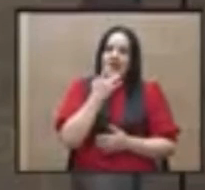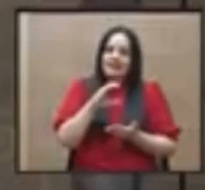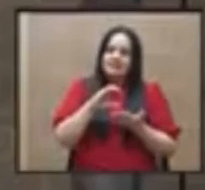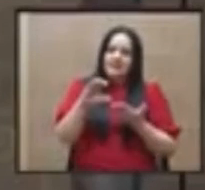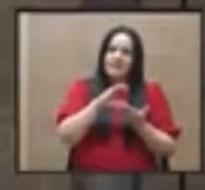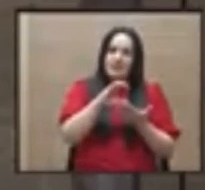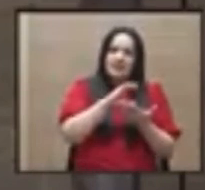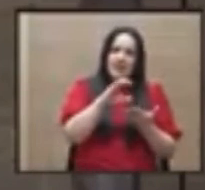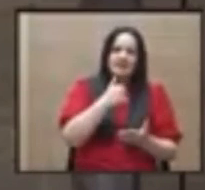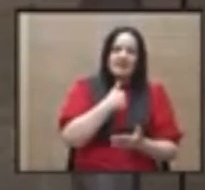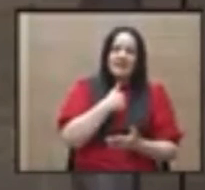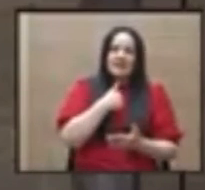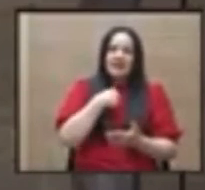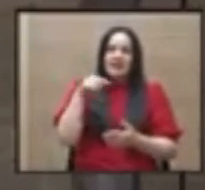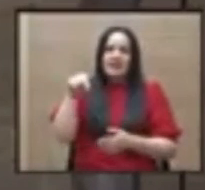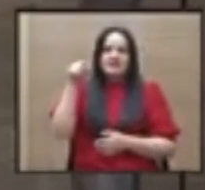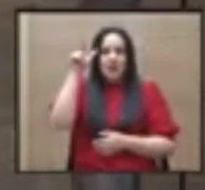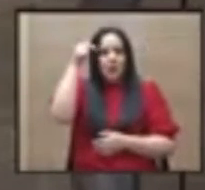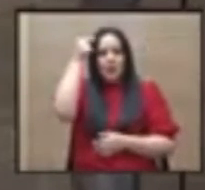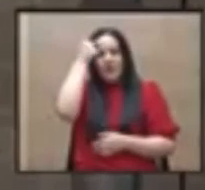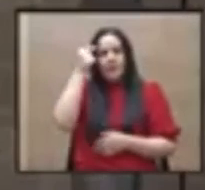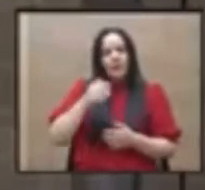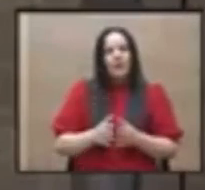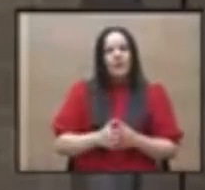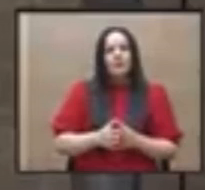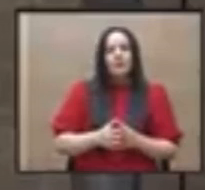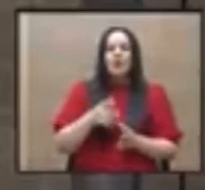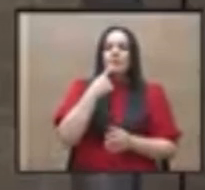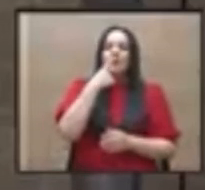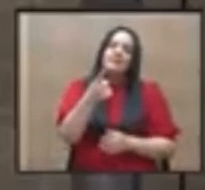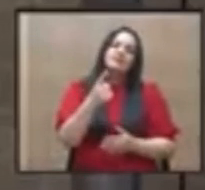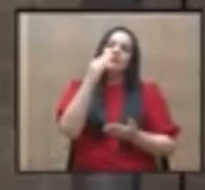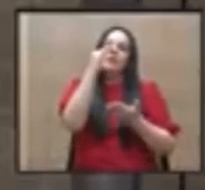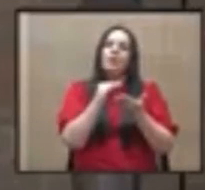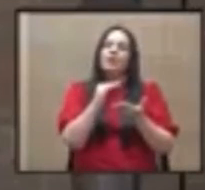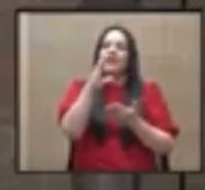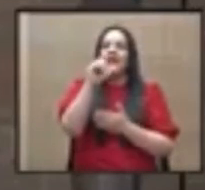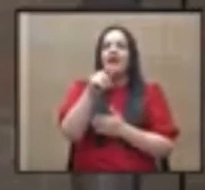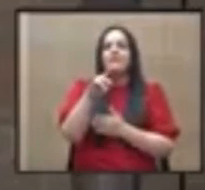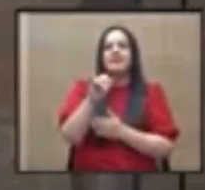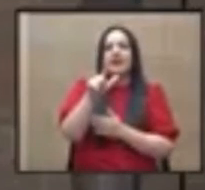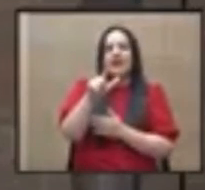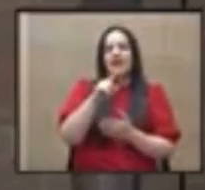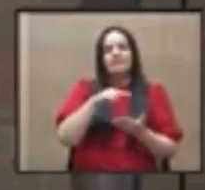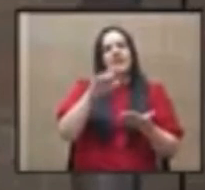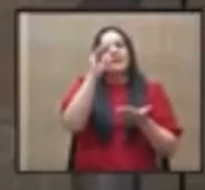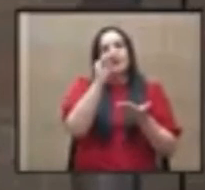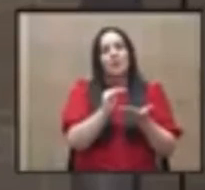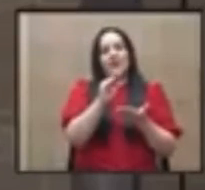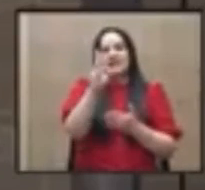que tiene este gobierno. Les voy a mencionar recortes de capital. Recortan